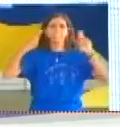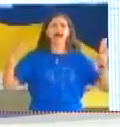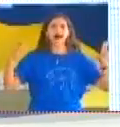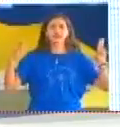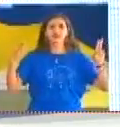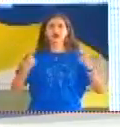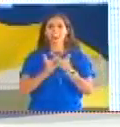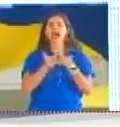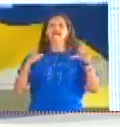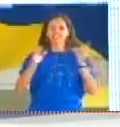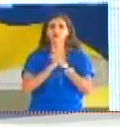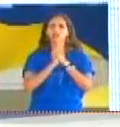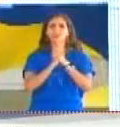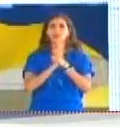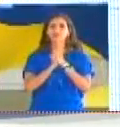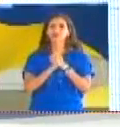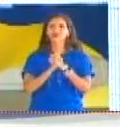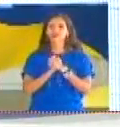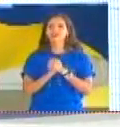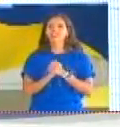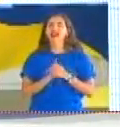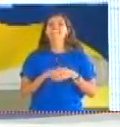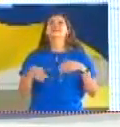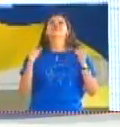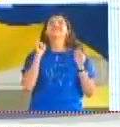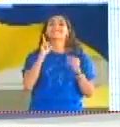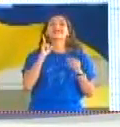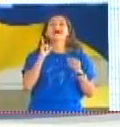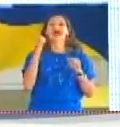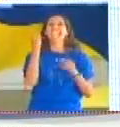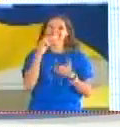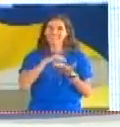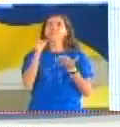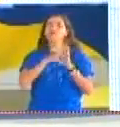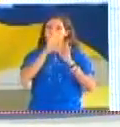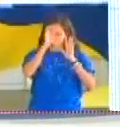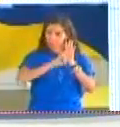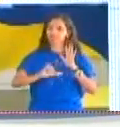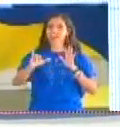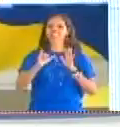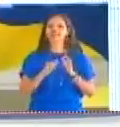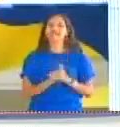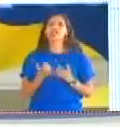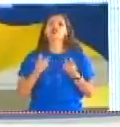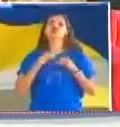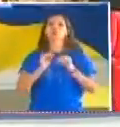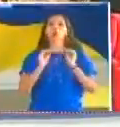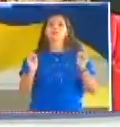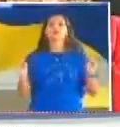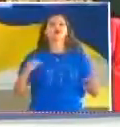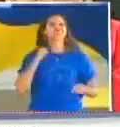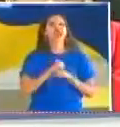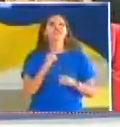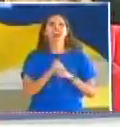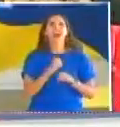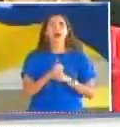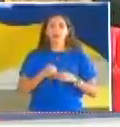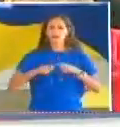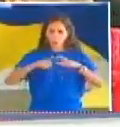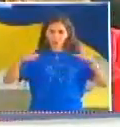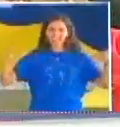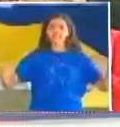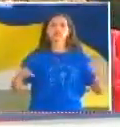la solidaridad y a constituyente, a la Asamblea Nacional Constituyente. Es lo que yo convoco: trabajo,